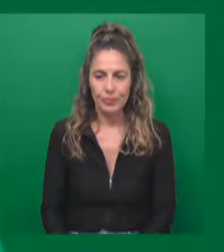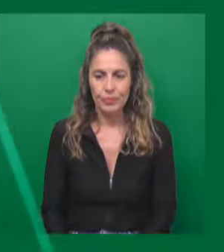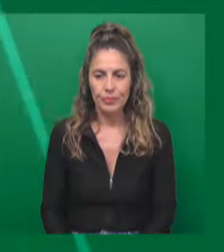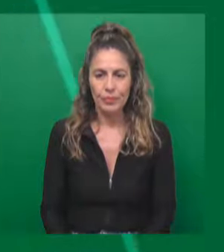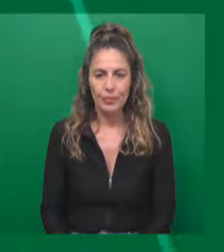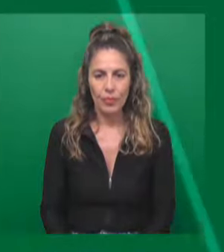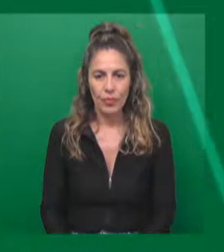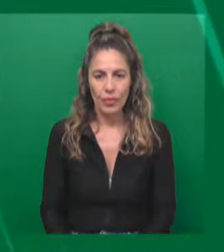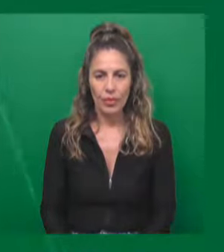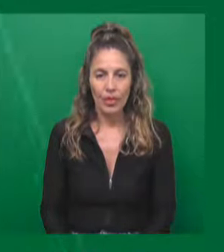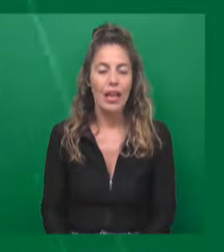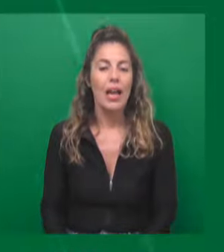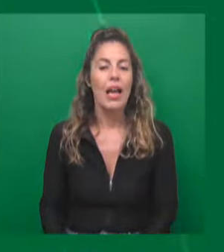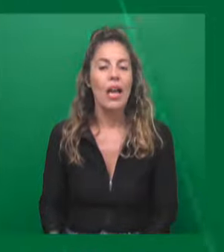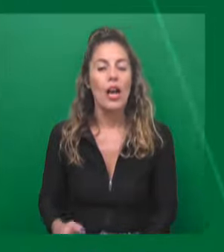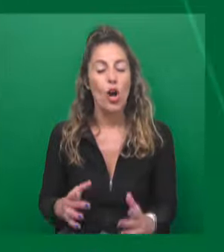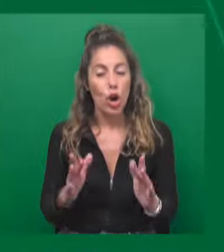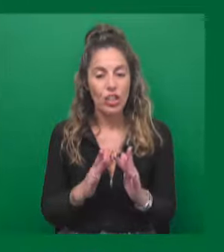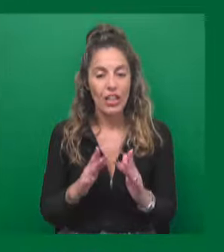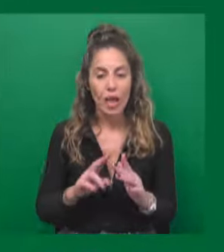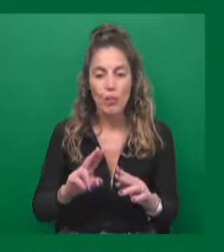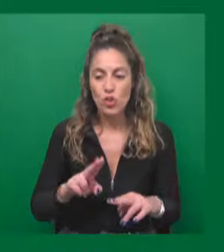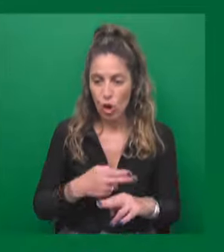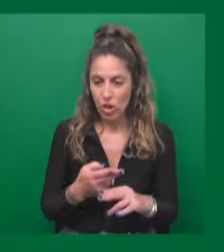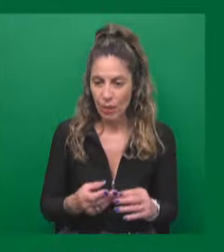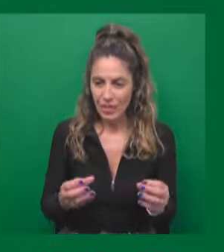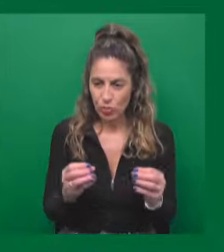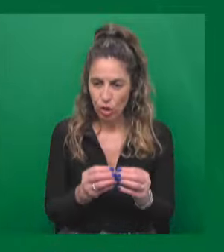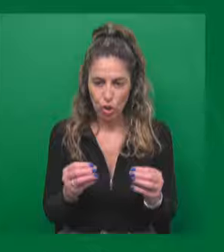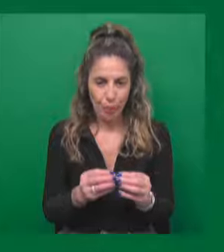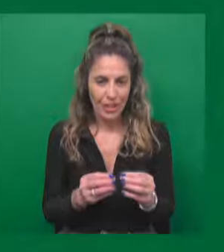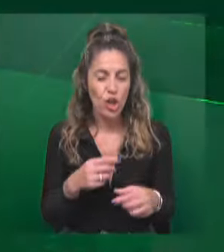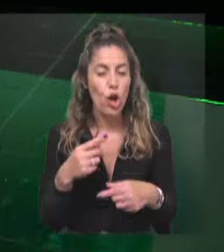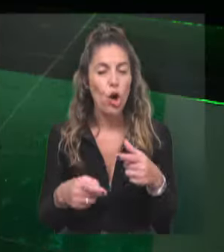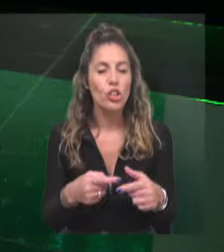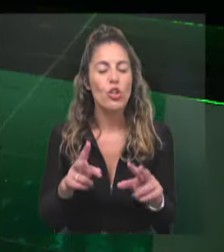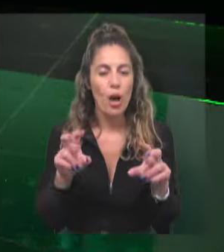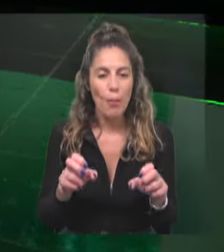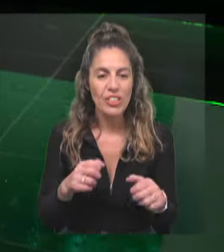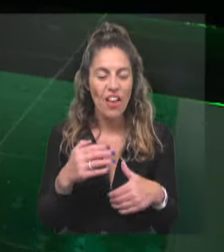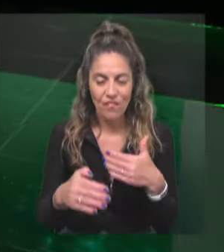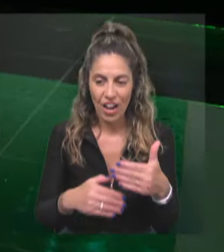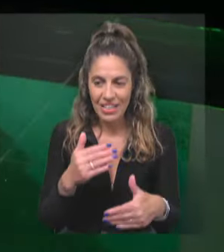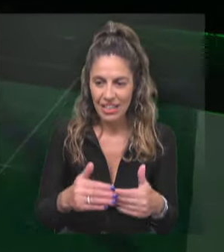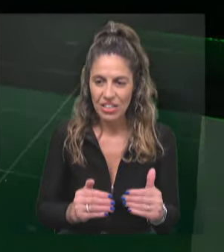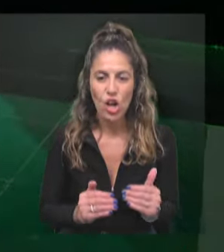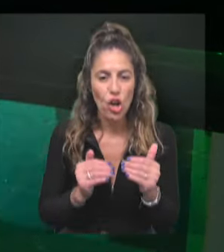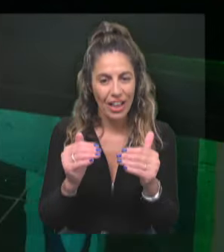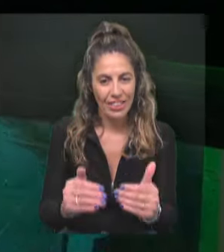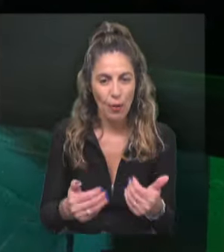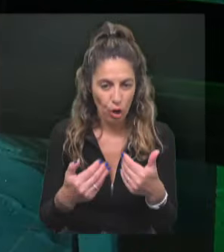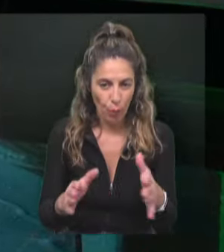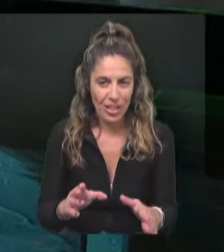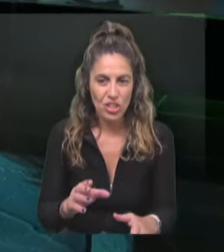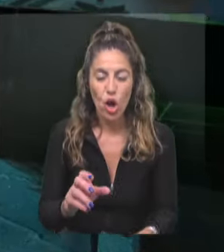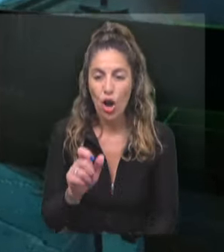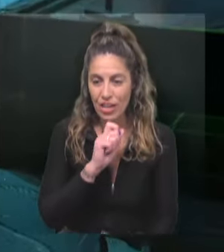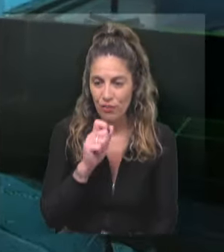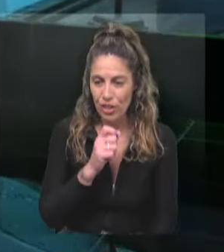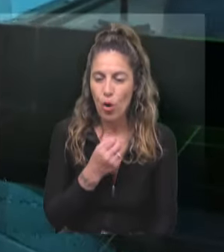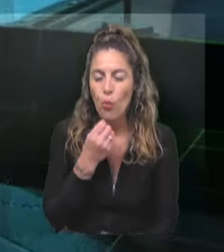muy bien y recibimos nuevamente a Martín Duarte continuamos en tema y va a desarrollar lo que nos adelantaba el inicio del informativo Buenas